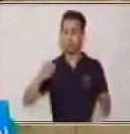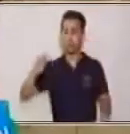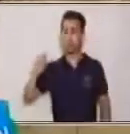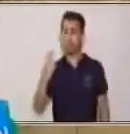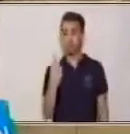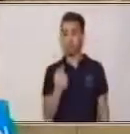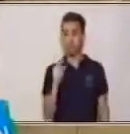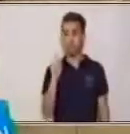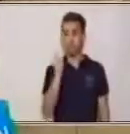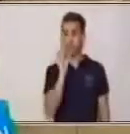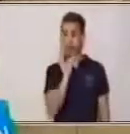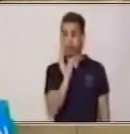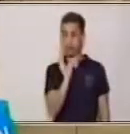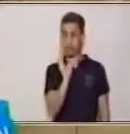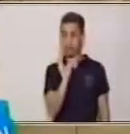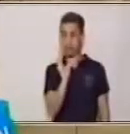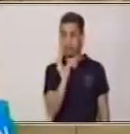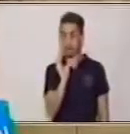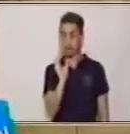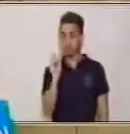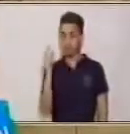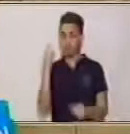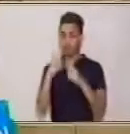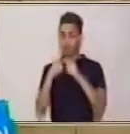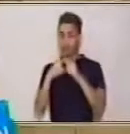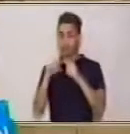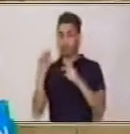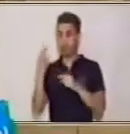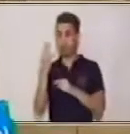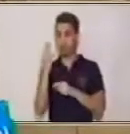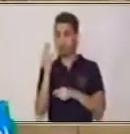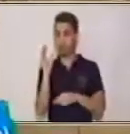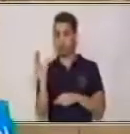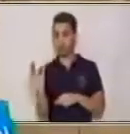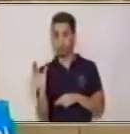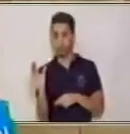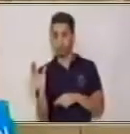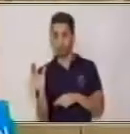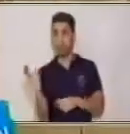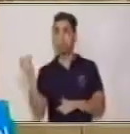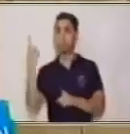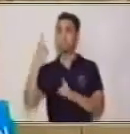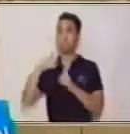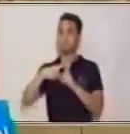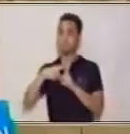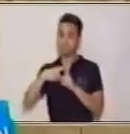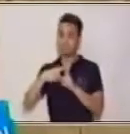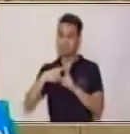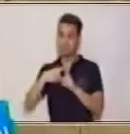primer término por el segundo término. Más